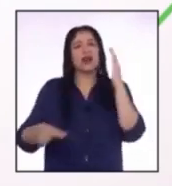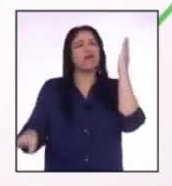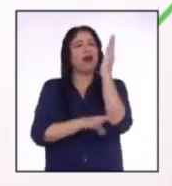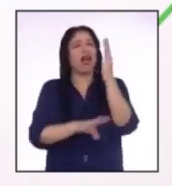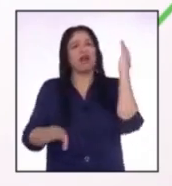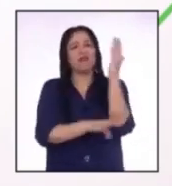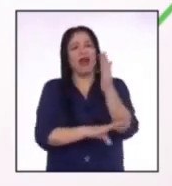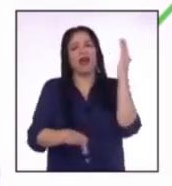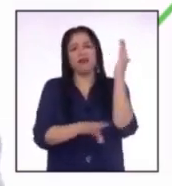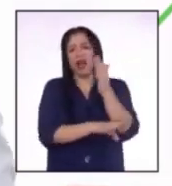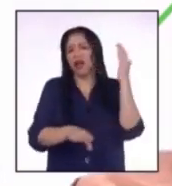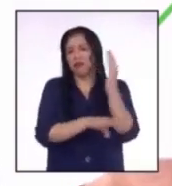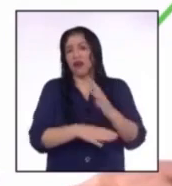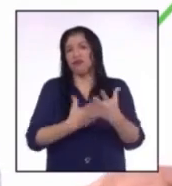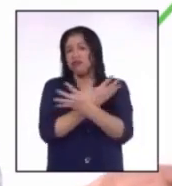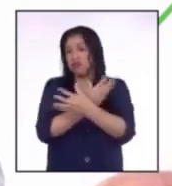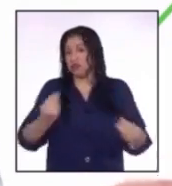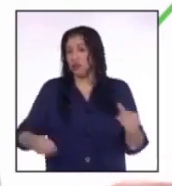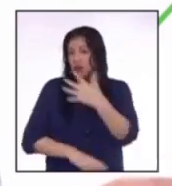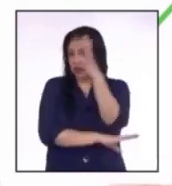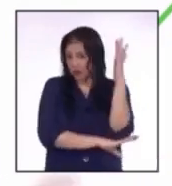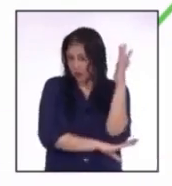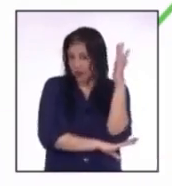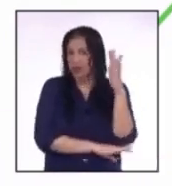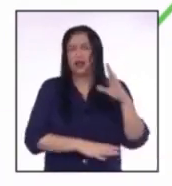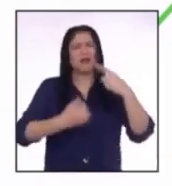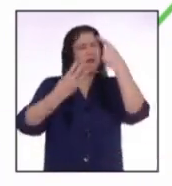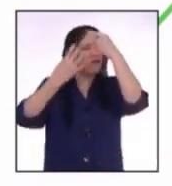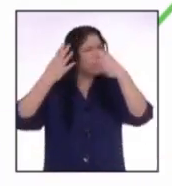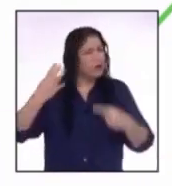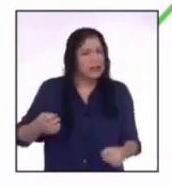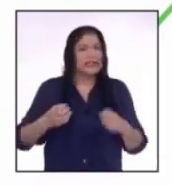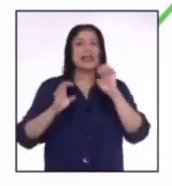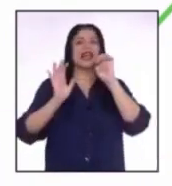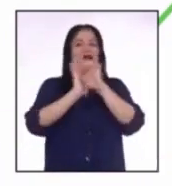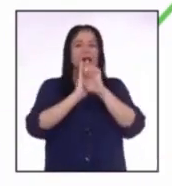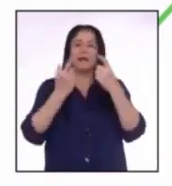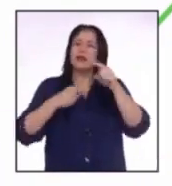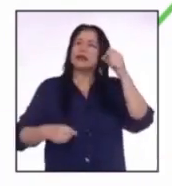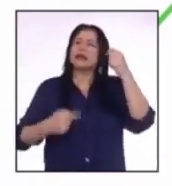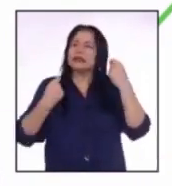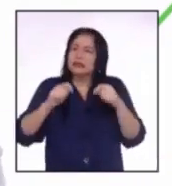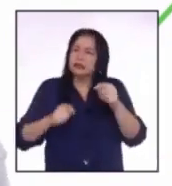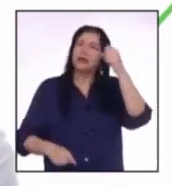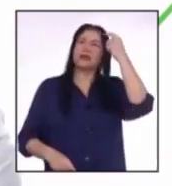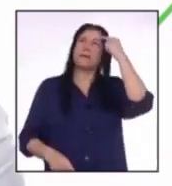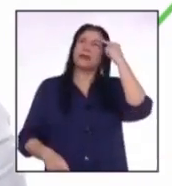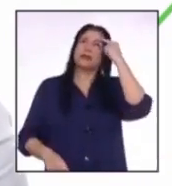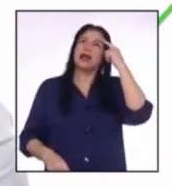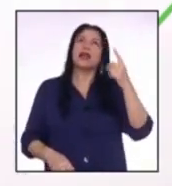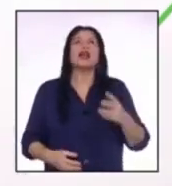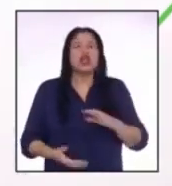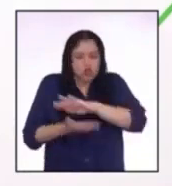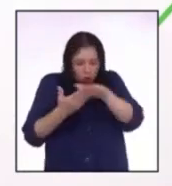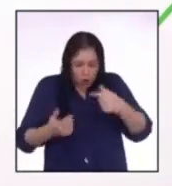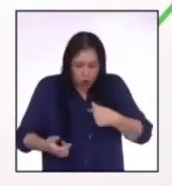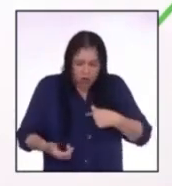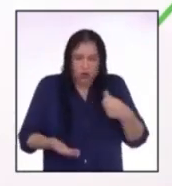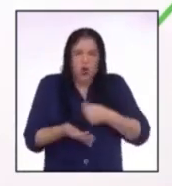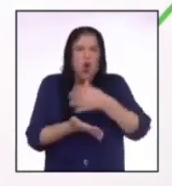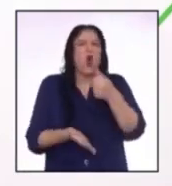destruyendo nuestros bosques estos son sólo unos ejemplos pero intentemos pensar en todos los productos que consumimos chicos